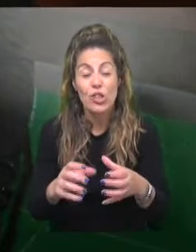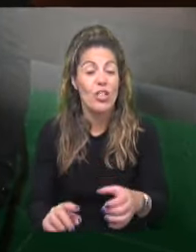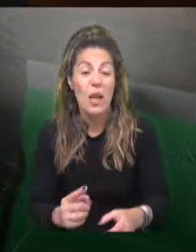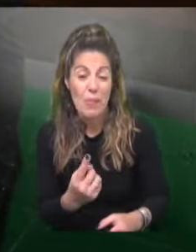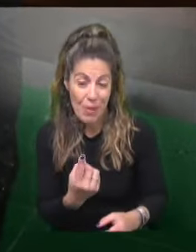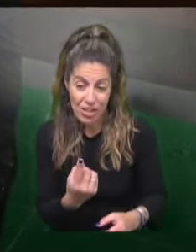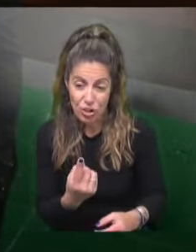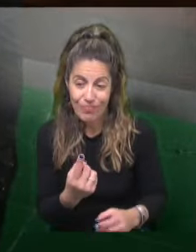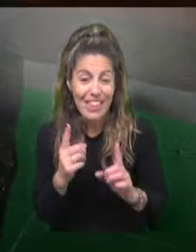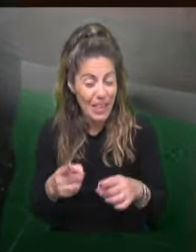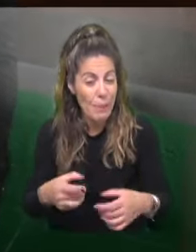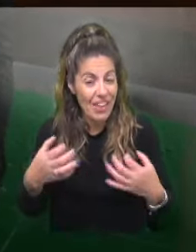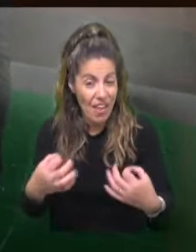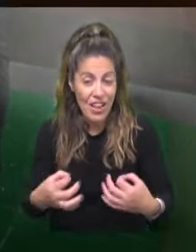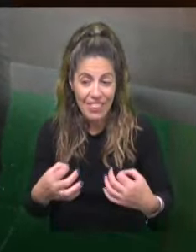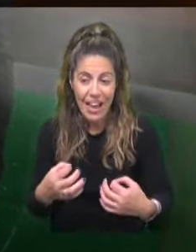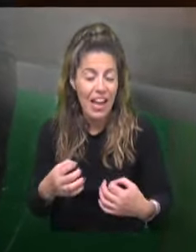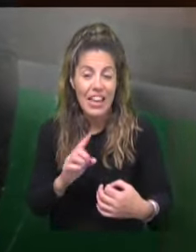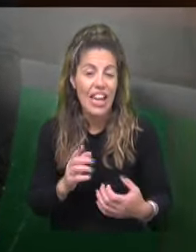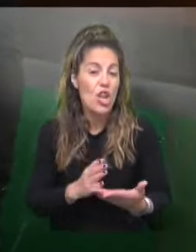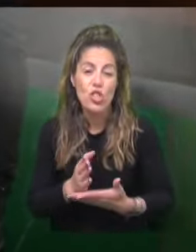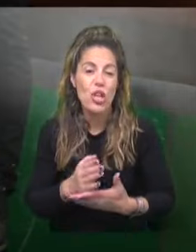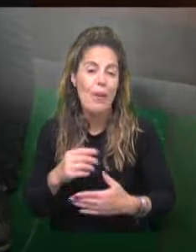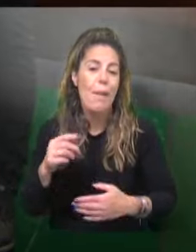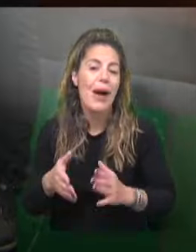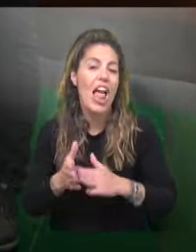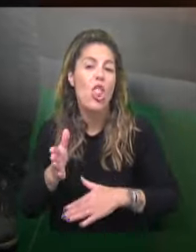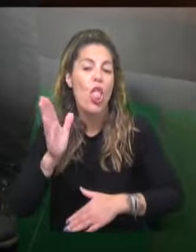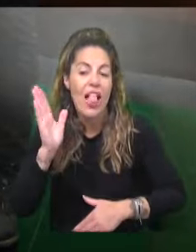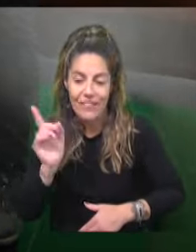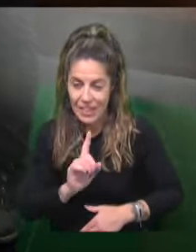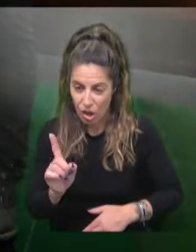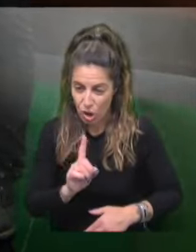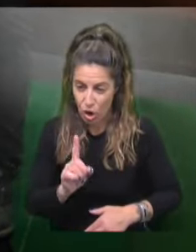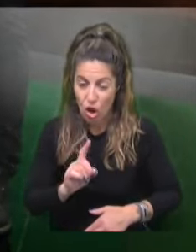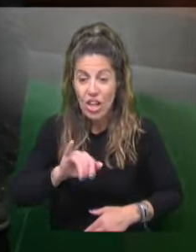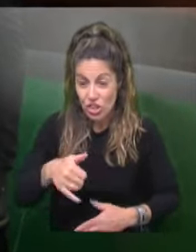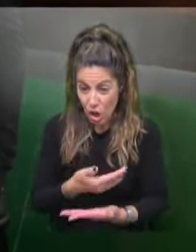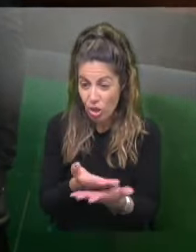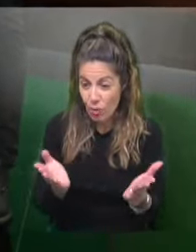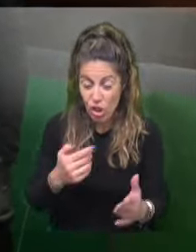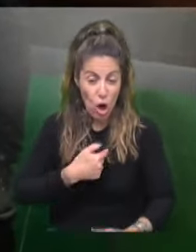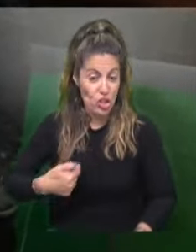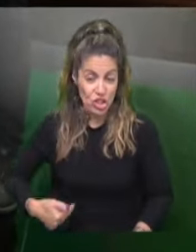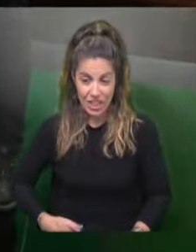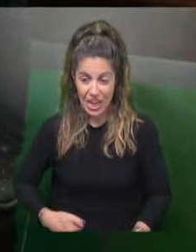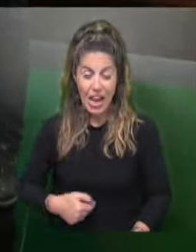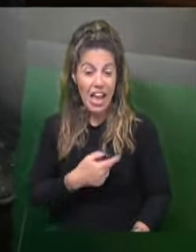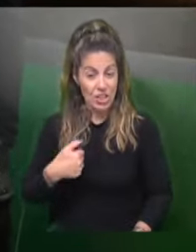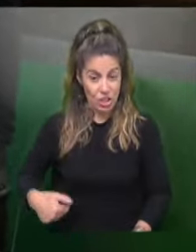también Es verdad que no siempre que eso no es eterno no tiene por qué ser siempre así lo demostró china china comienza